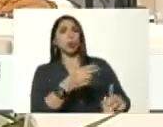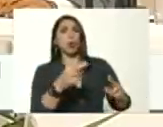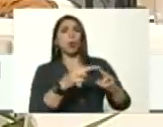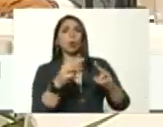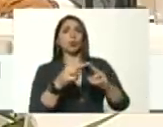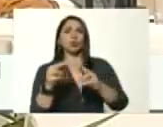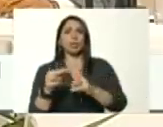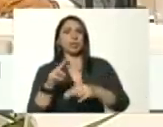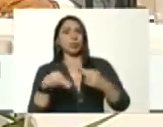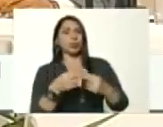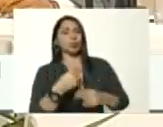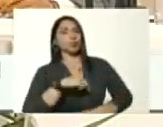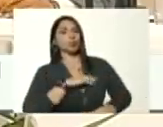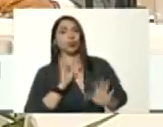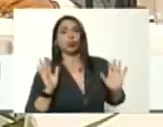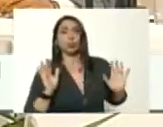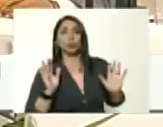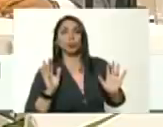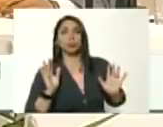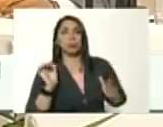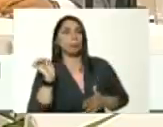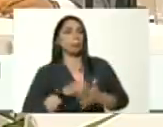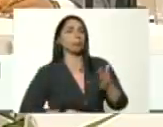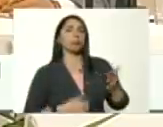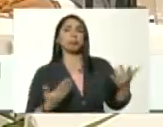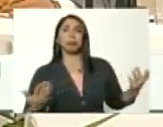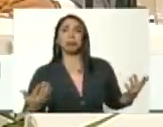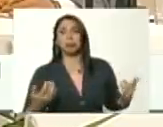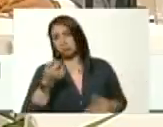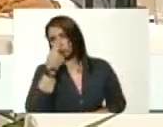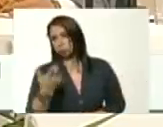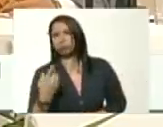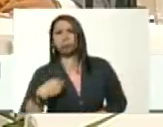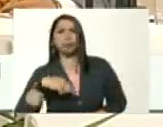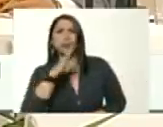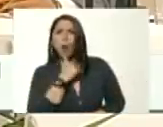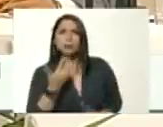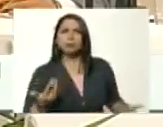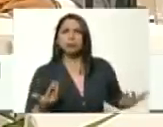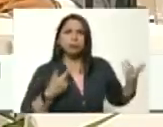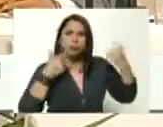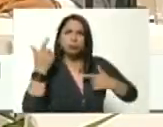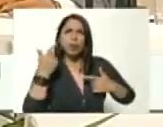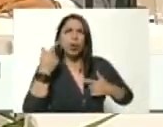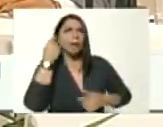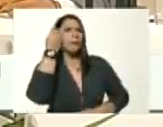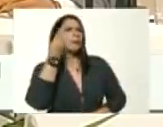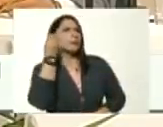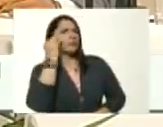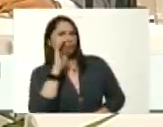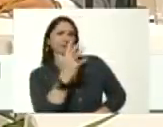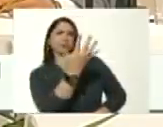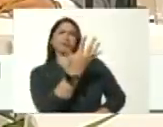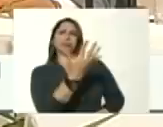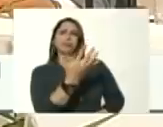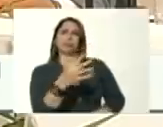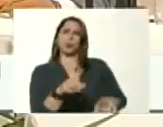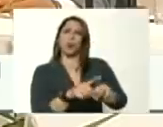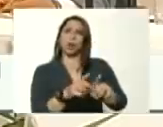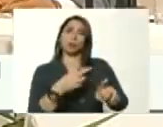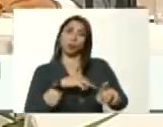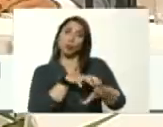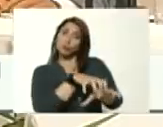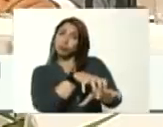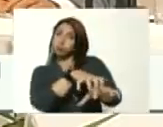ejemplo como si no existiéramos como si fuéramos una alucinación un espejismo que somos